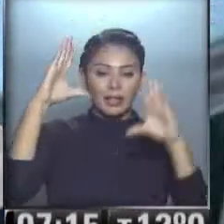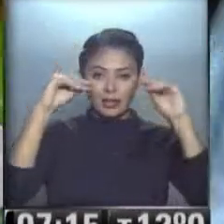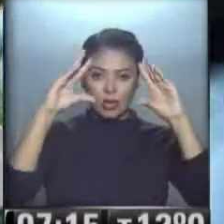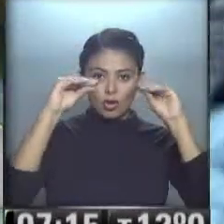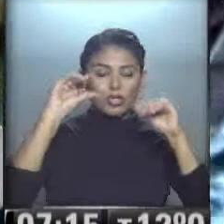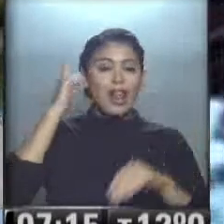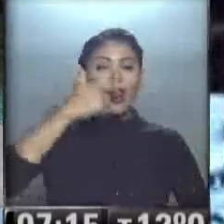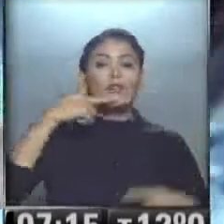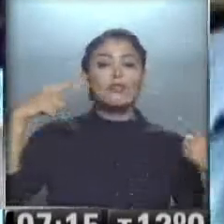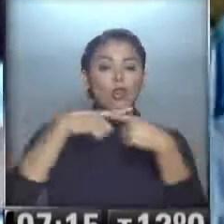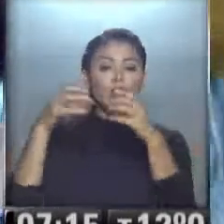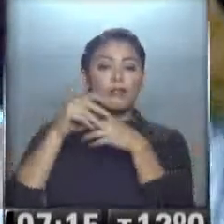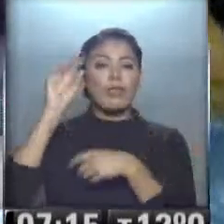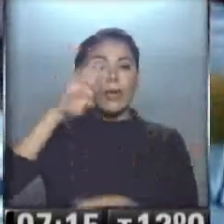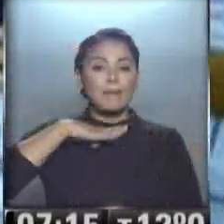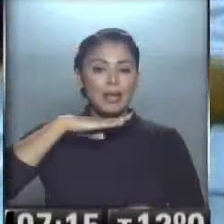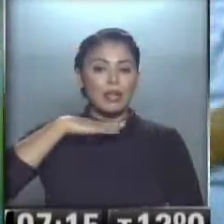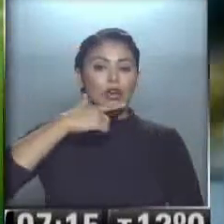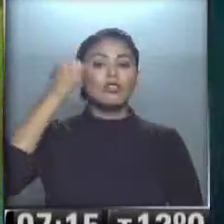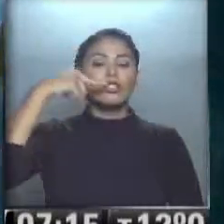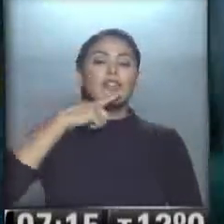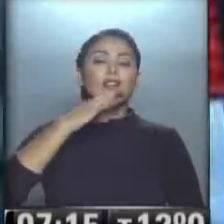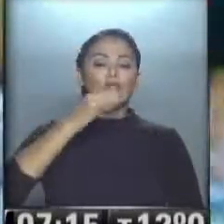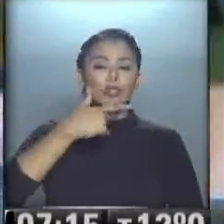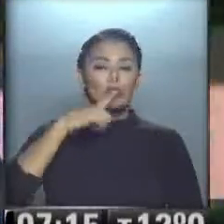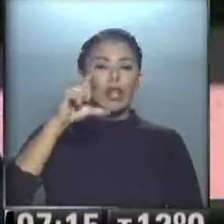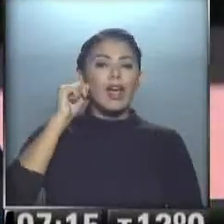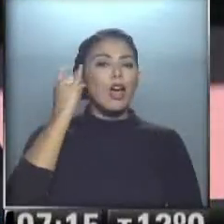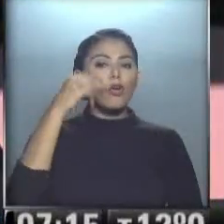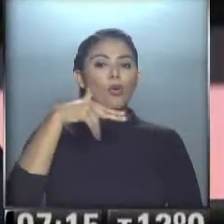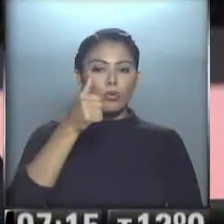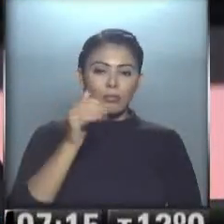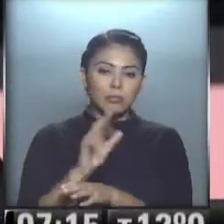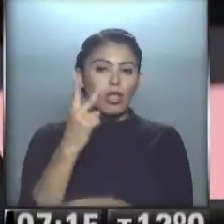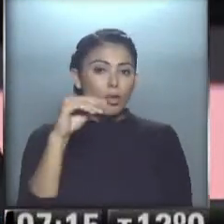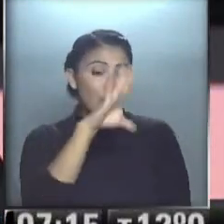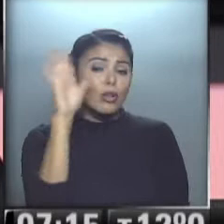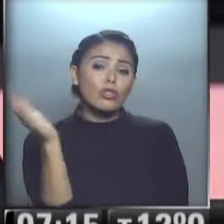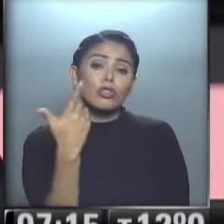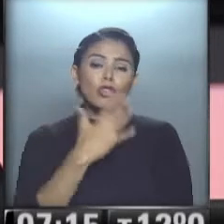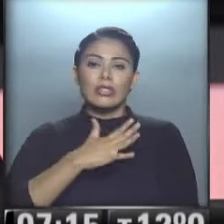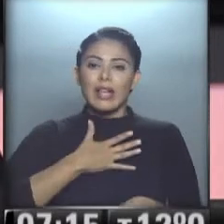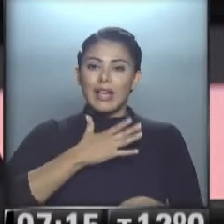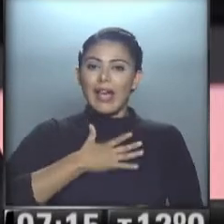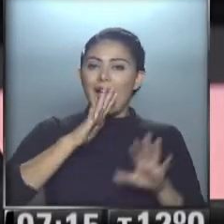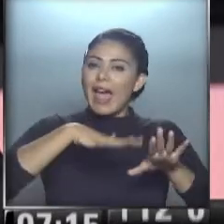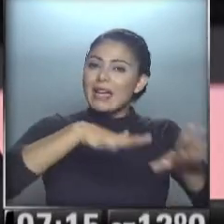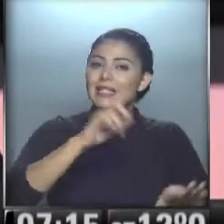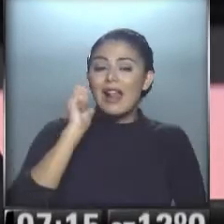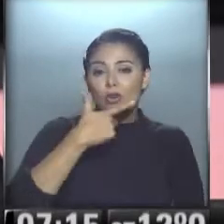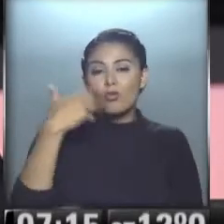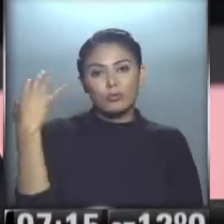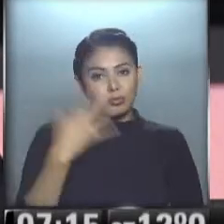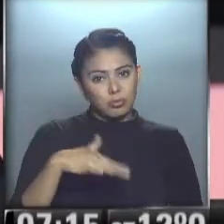con Santos Laguna. Esto termina 2:45, menos 10 de la mañana. Así que los hinchas granates, seguramente que hay muchísimos y que